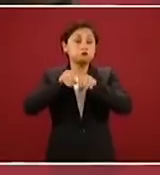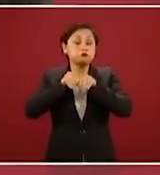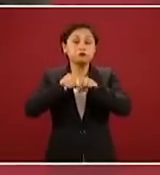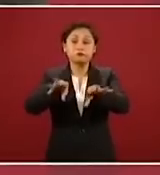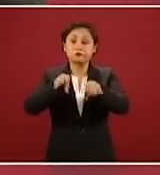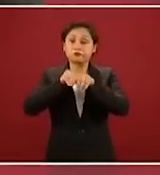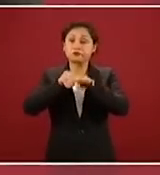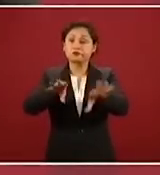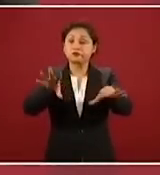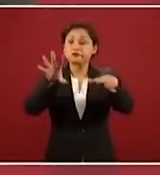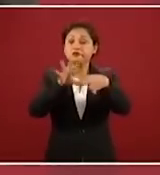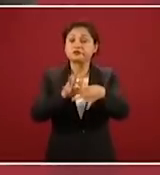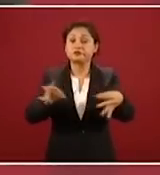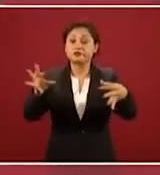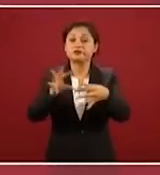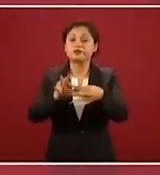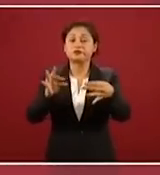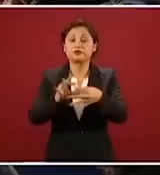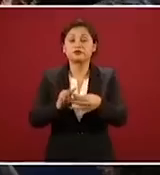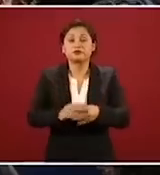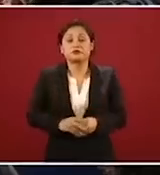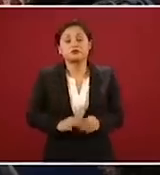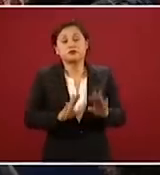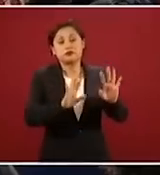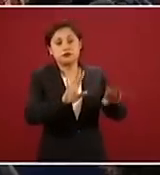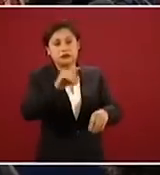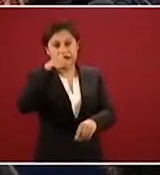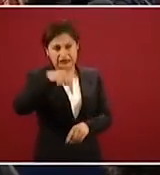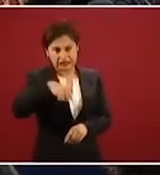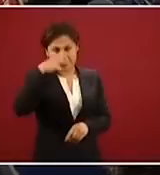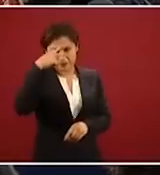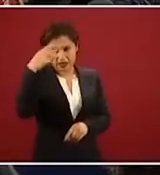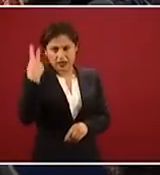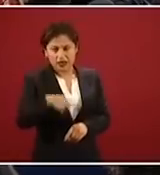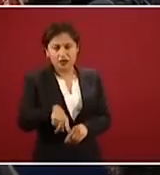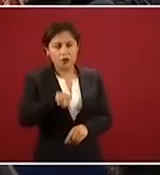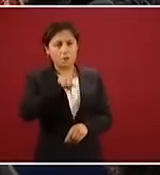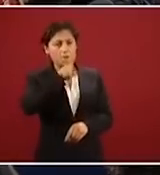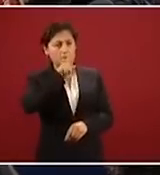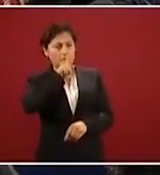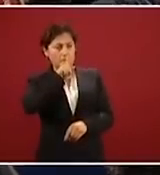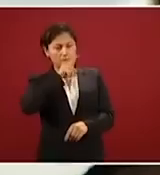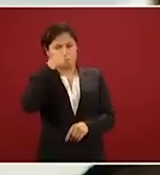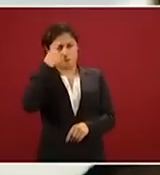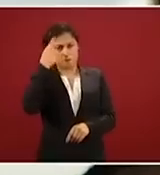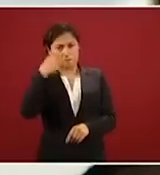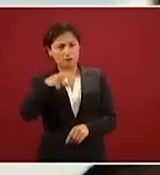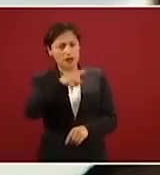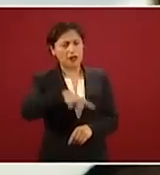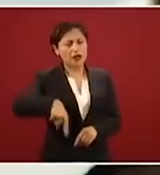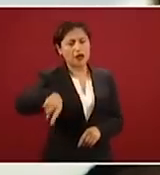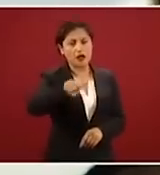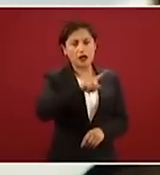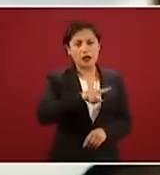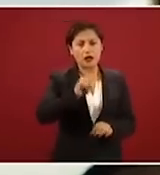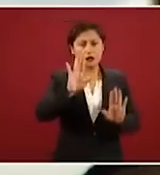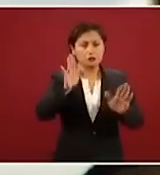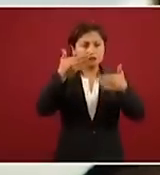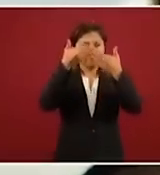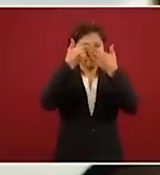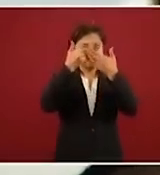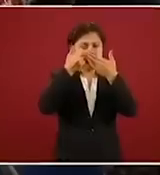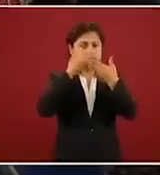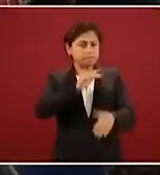muchísima. ¿Aquí en la México difusión es para no generar pánico? ¿Mande? ¿Aquí en México es para no generar pánico? No, es para ser